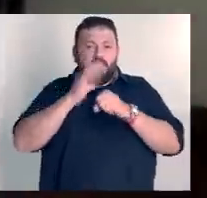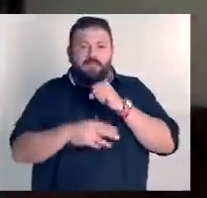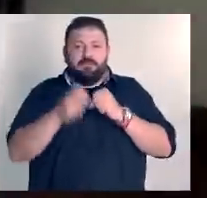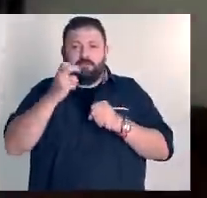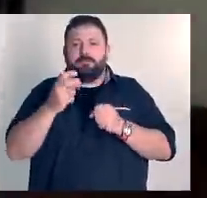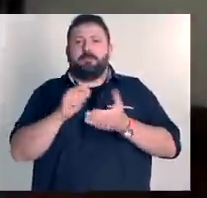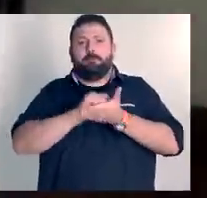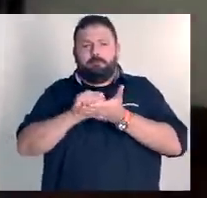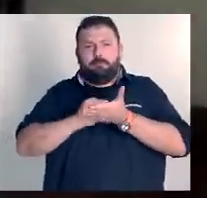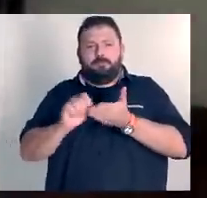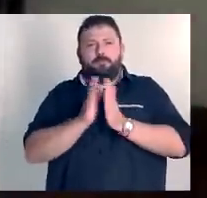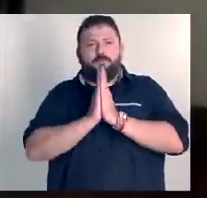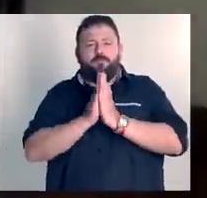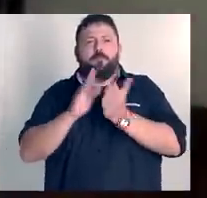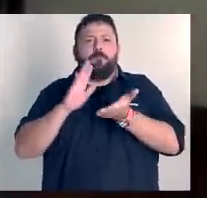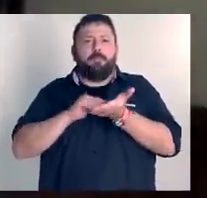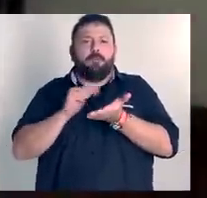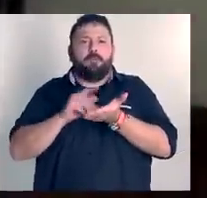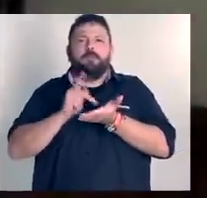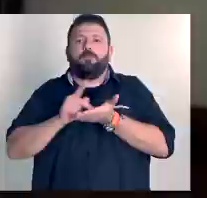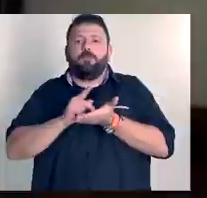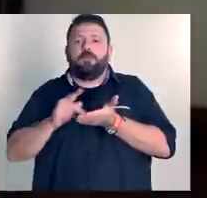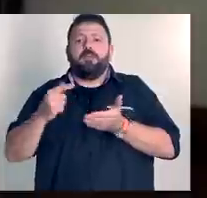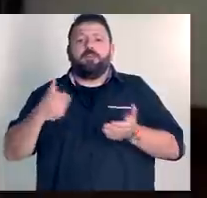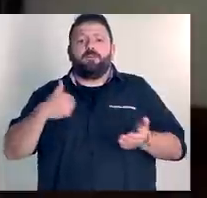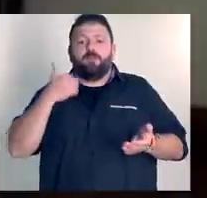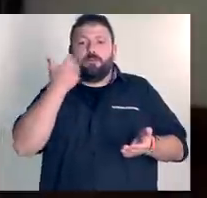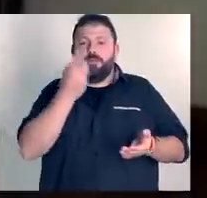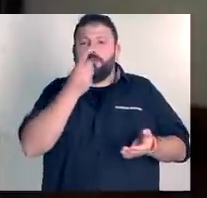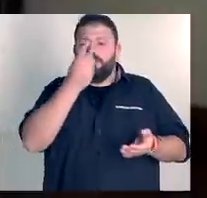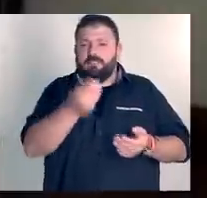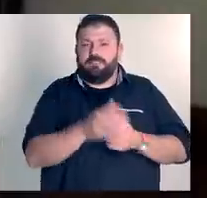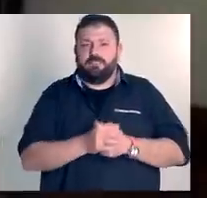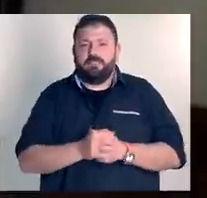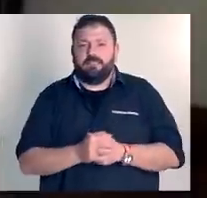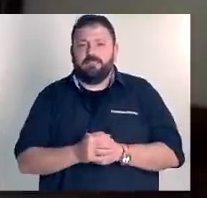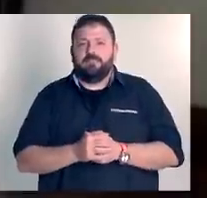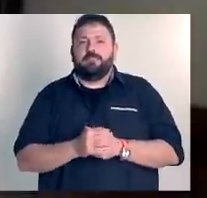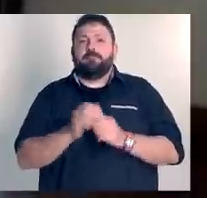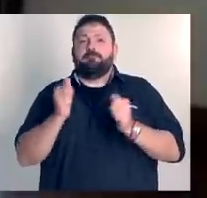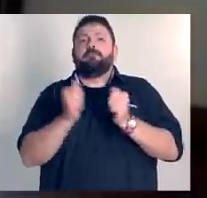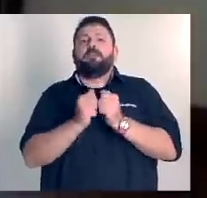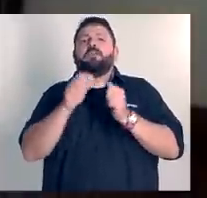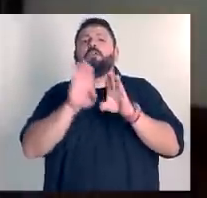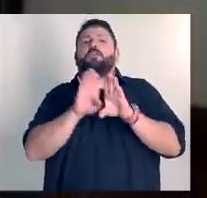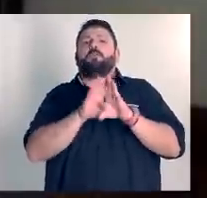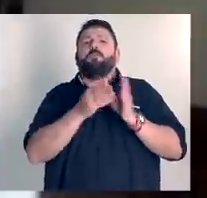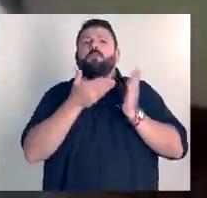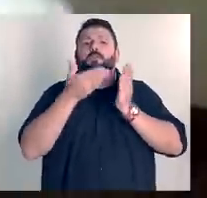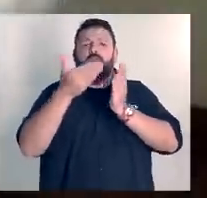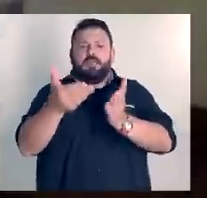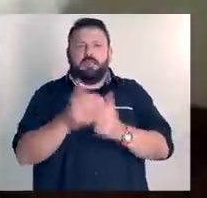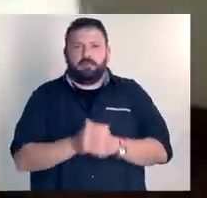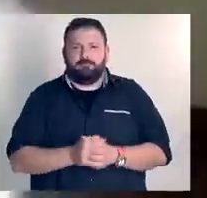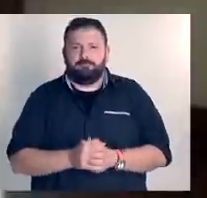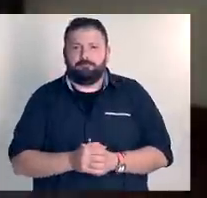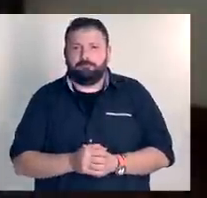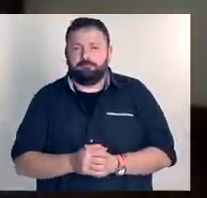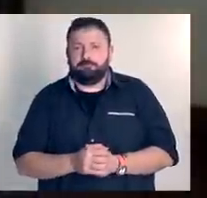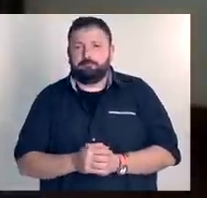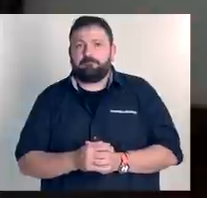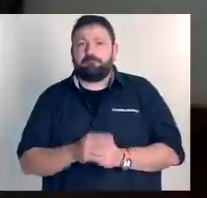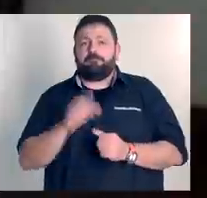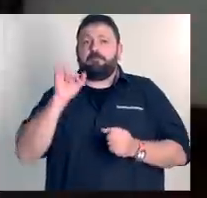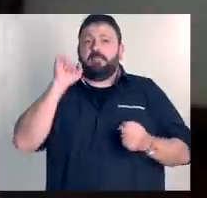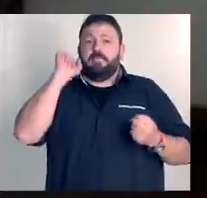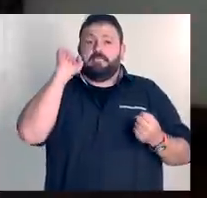papel y pluma porque les voy a terminar de dar la estacada con el cómo llegar a eso que quieres llegar. El